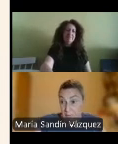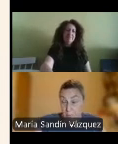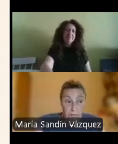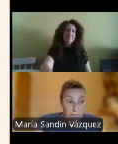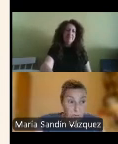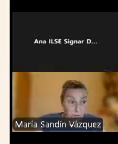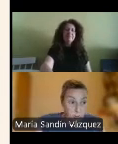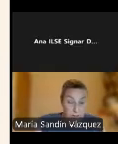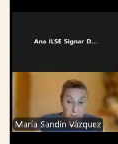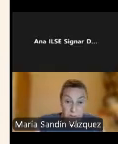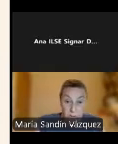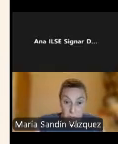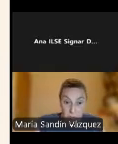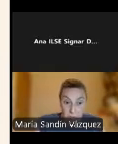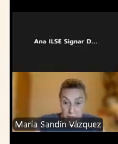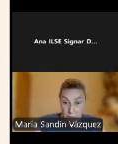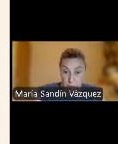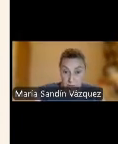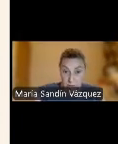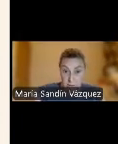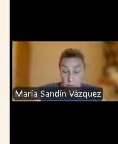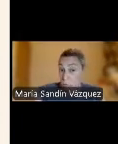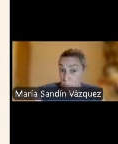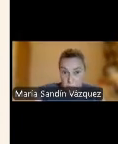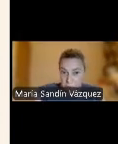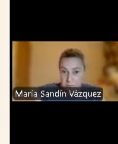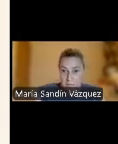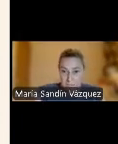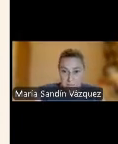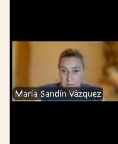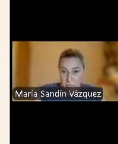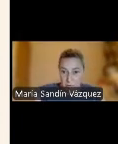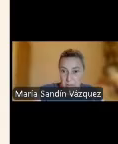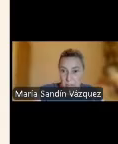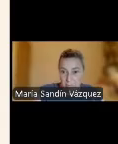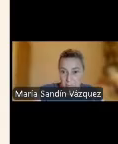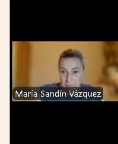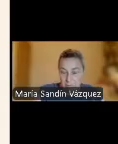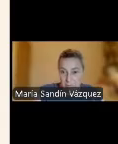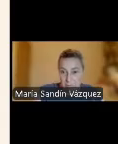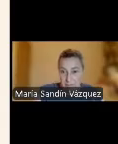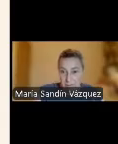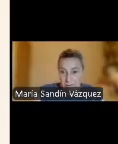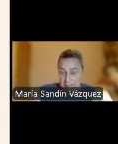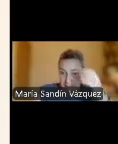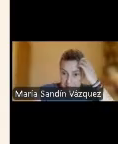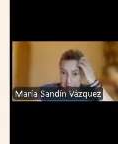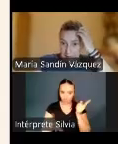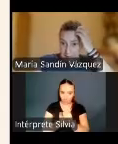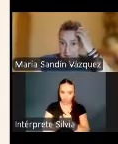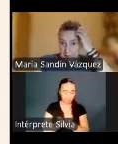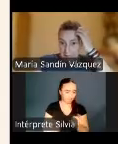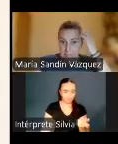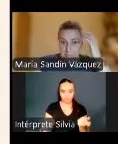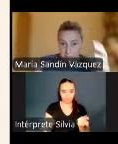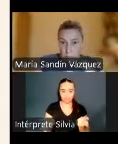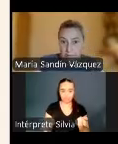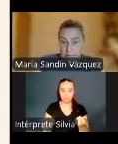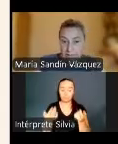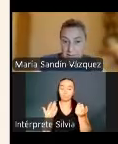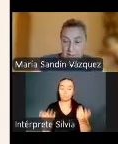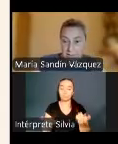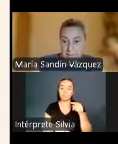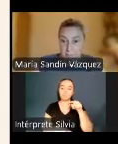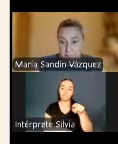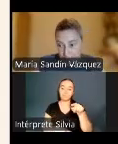También nos contaban que había muchos que, claro, si tú llegas al centro de salud y te dicen no tienes derecho, tú no vuelves al centro de salud. Entonces ahí